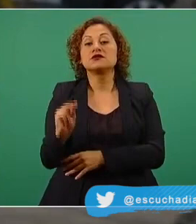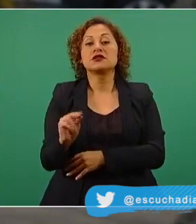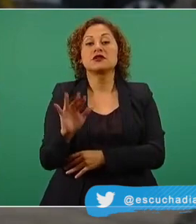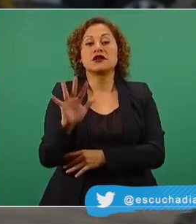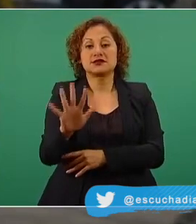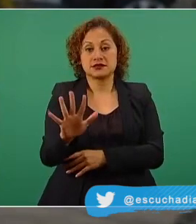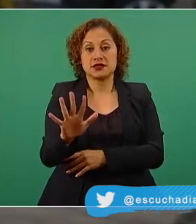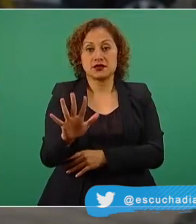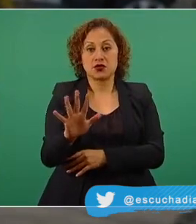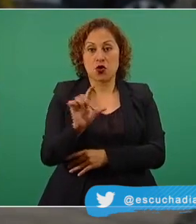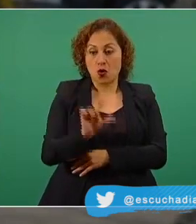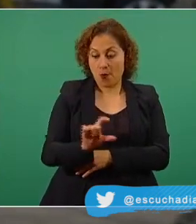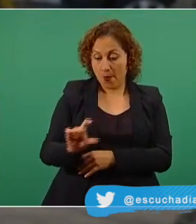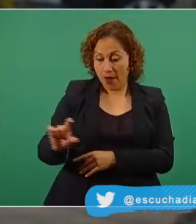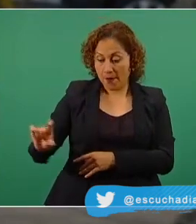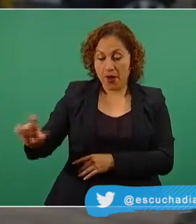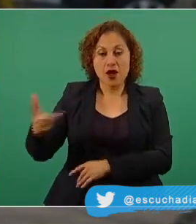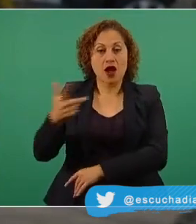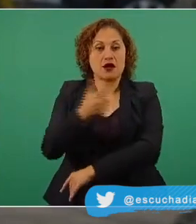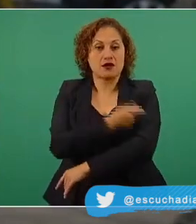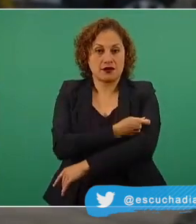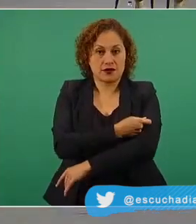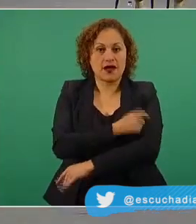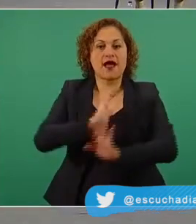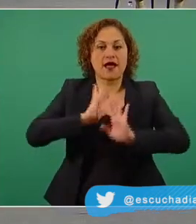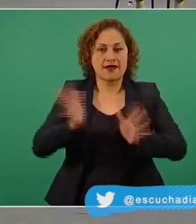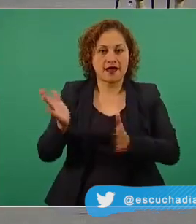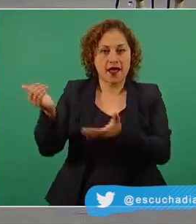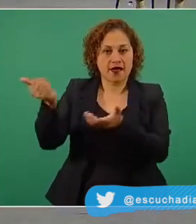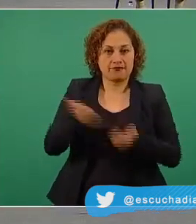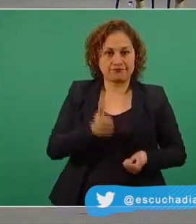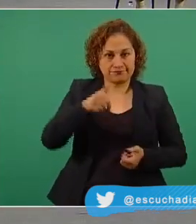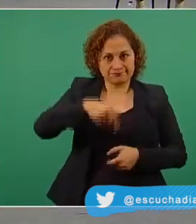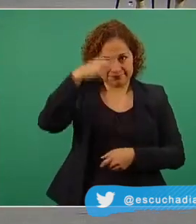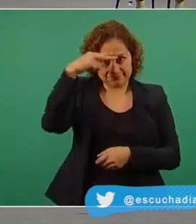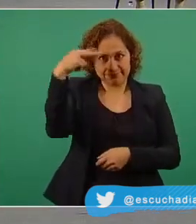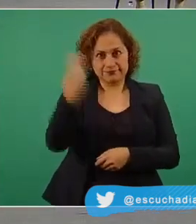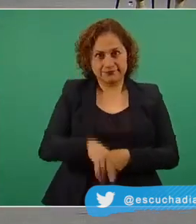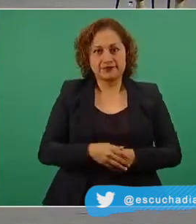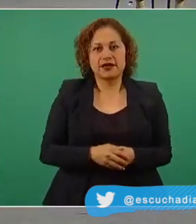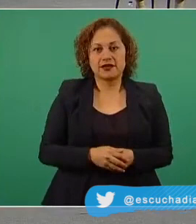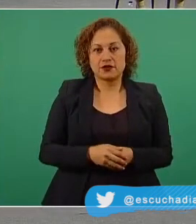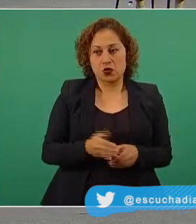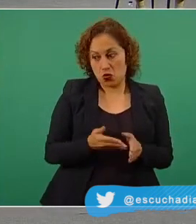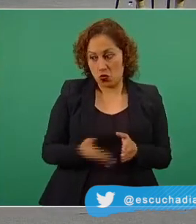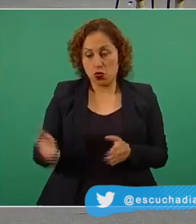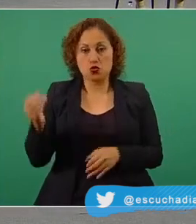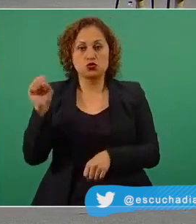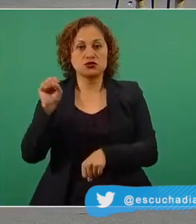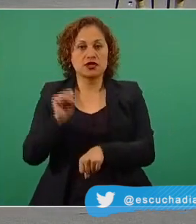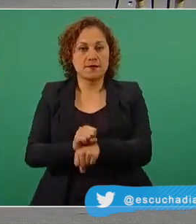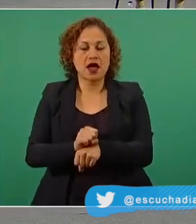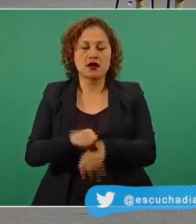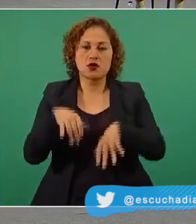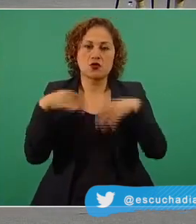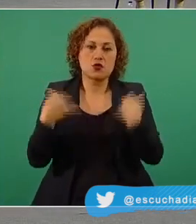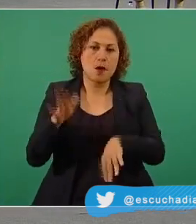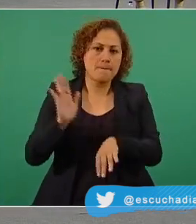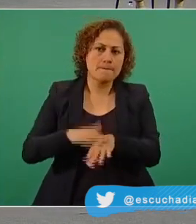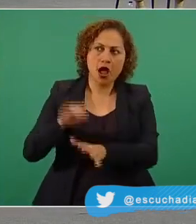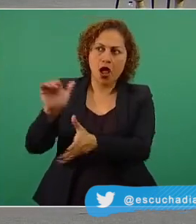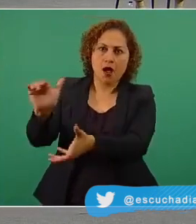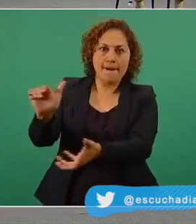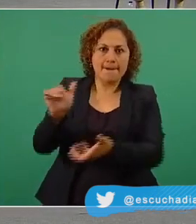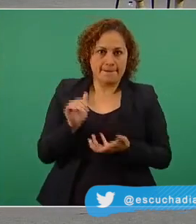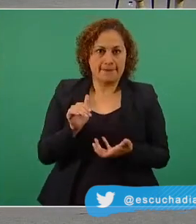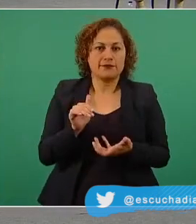22.598.385 dosis de vacuna ya en el país, señor presidente. Y esta semana va a ser importante, va a llegar un número importante de